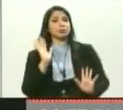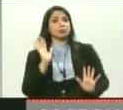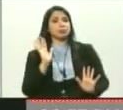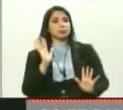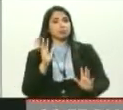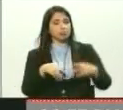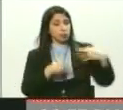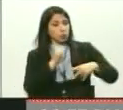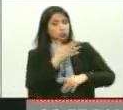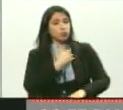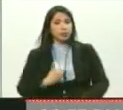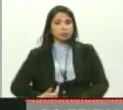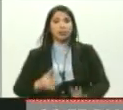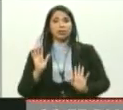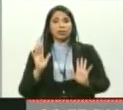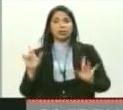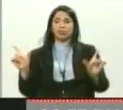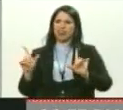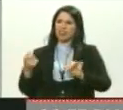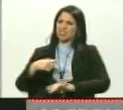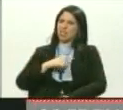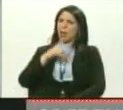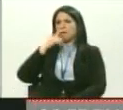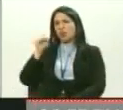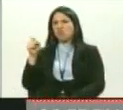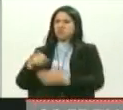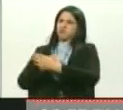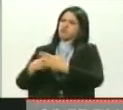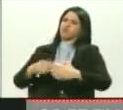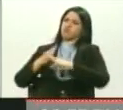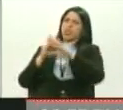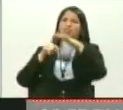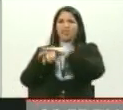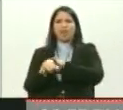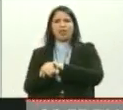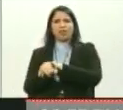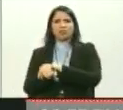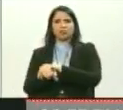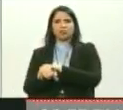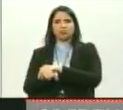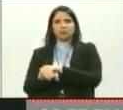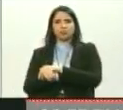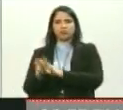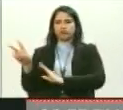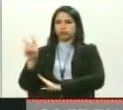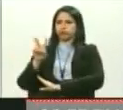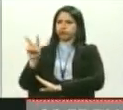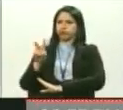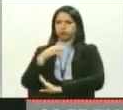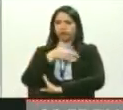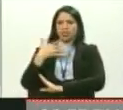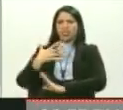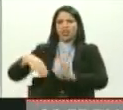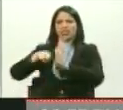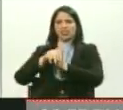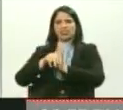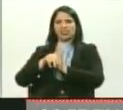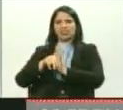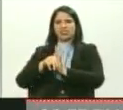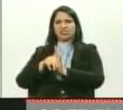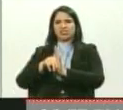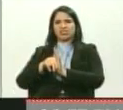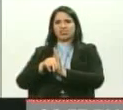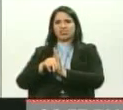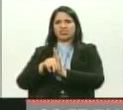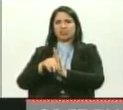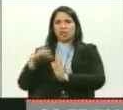En revolución. En la televisión española, Maduro prohíbe la entrada de venezolanos que quieren regresar del paraíso